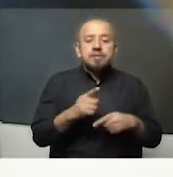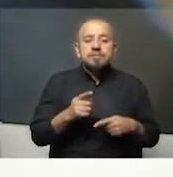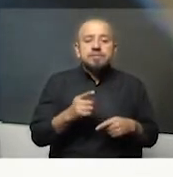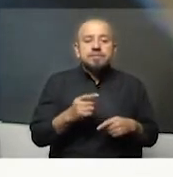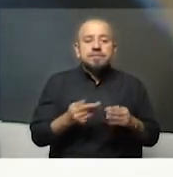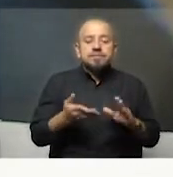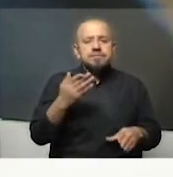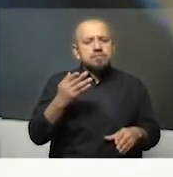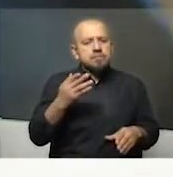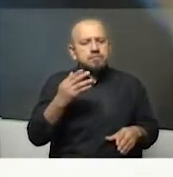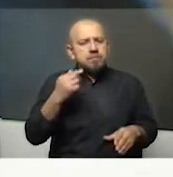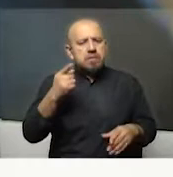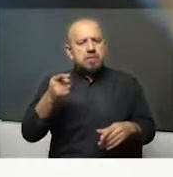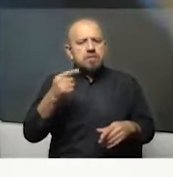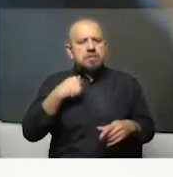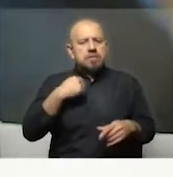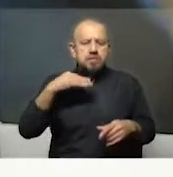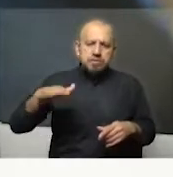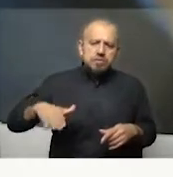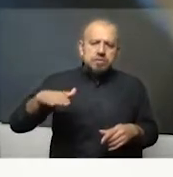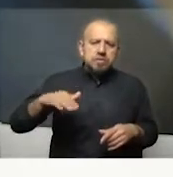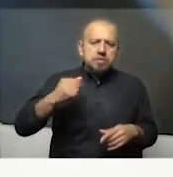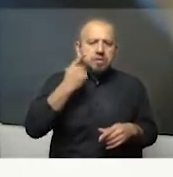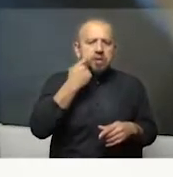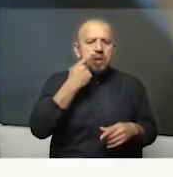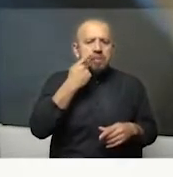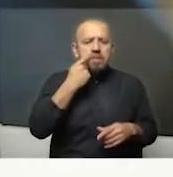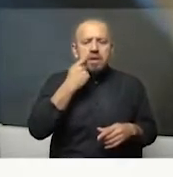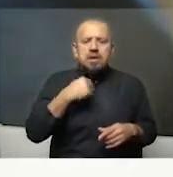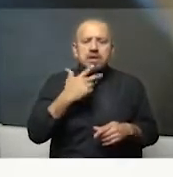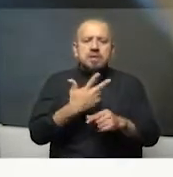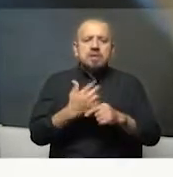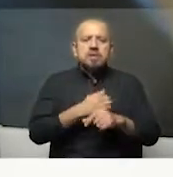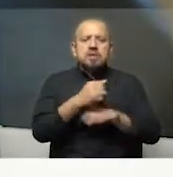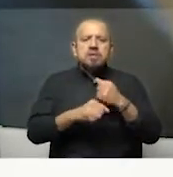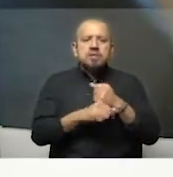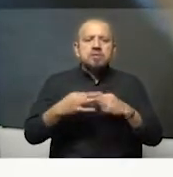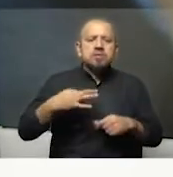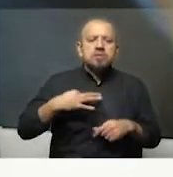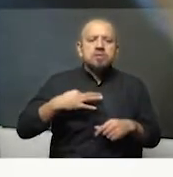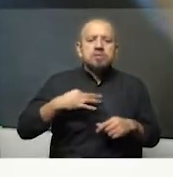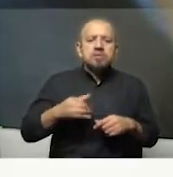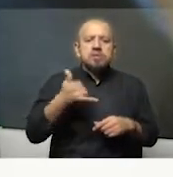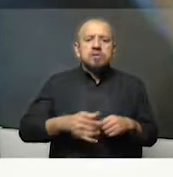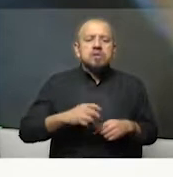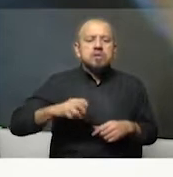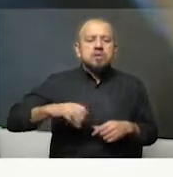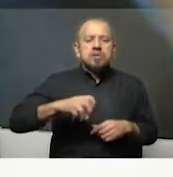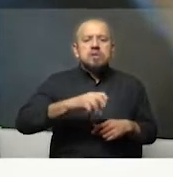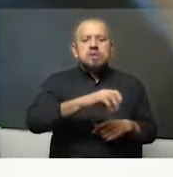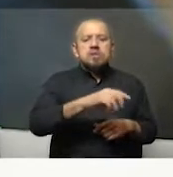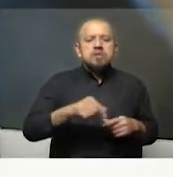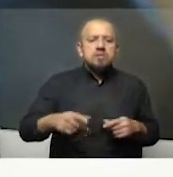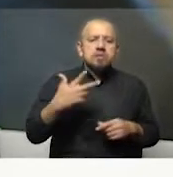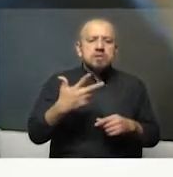impactante fue que cuando yo era chica mi padre le dieron tres años de vida porque tenía cáncer dije Bueno máximo